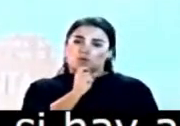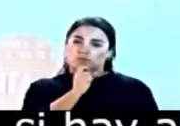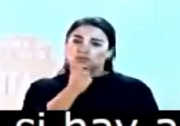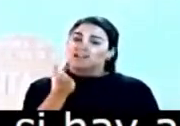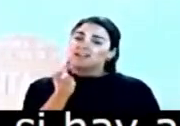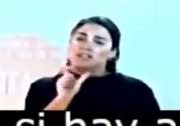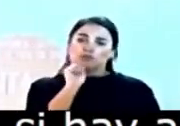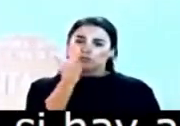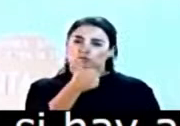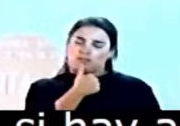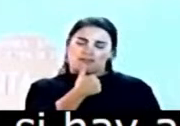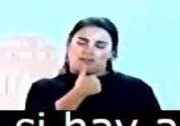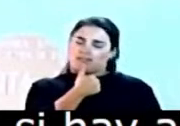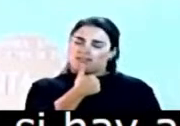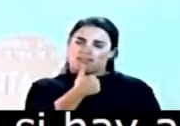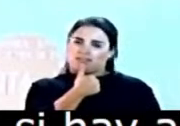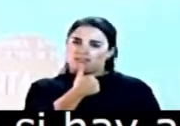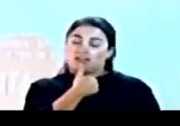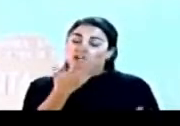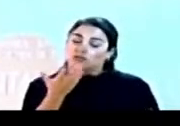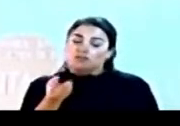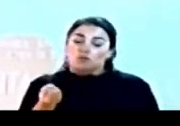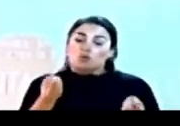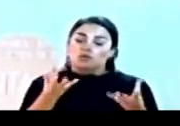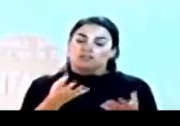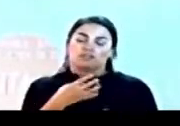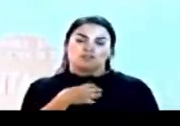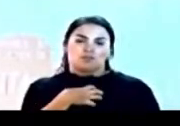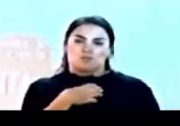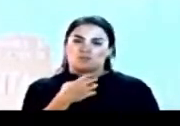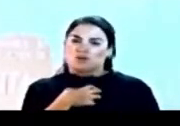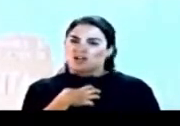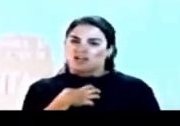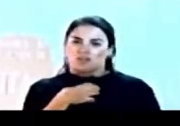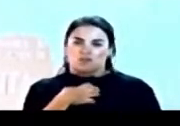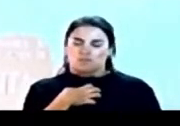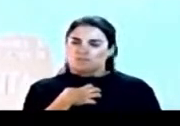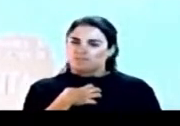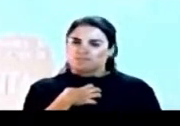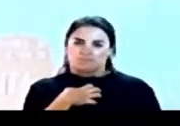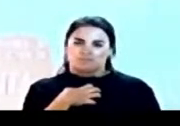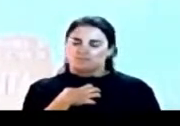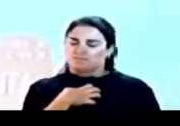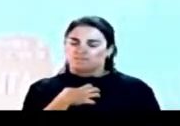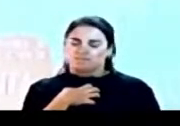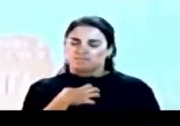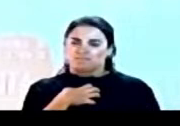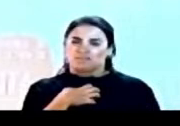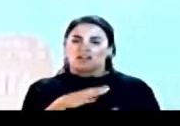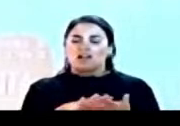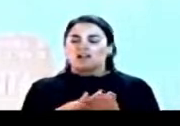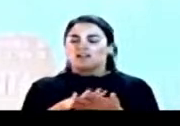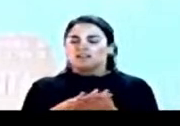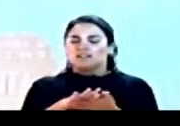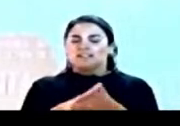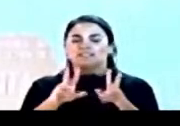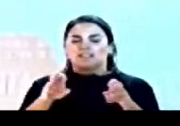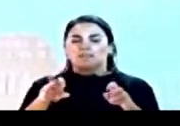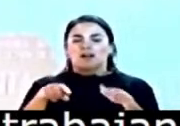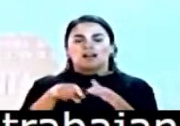de confidencialidad no nos permiten en muchos casos hablar de los trámites que se están